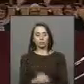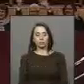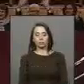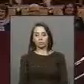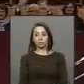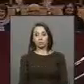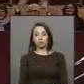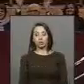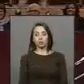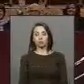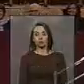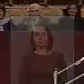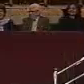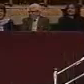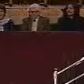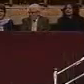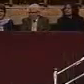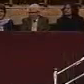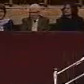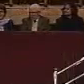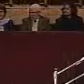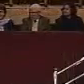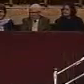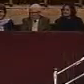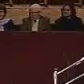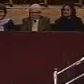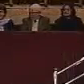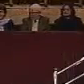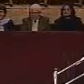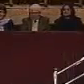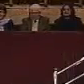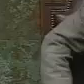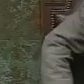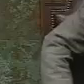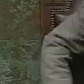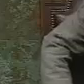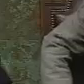En segundo lugar,